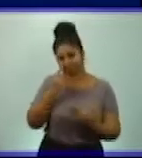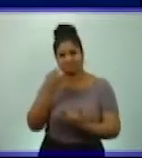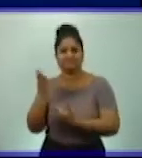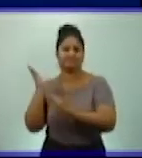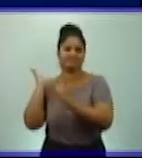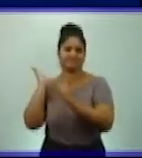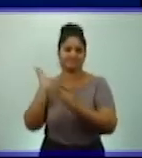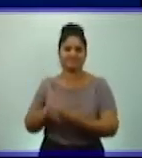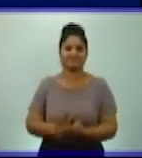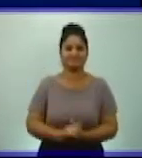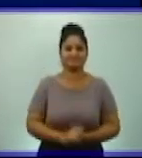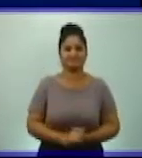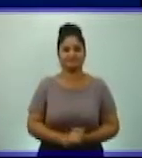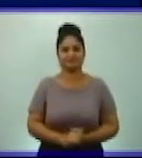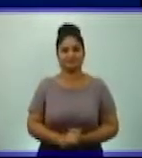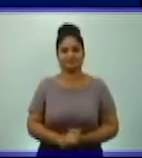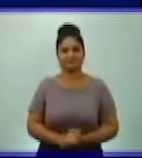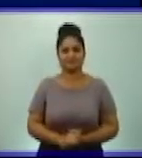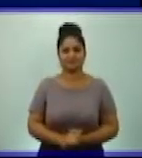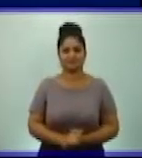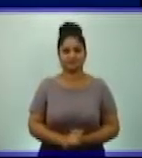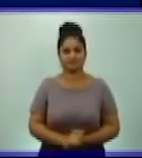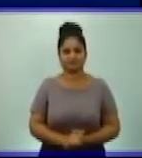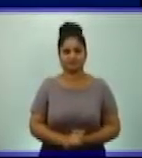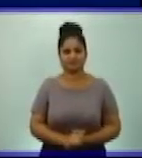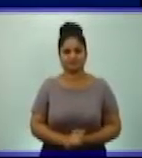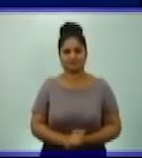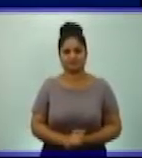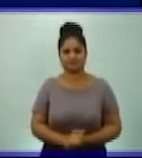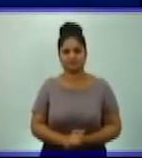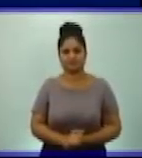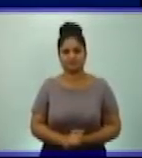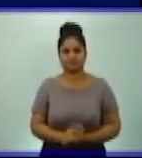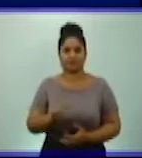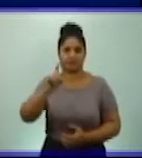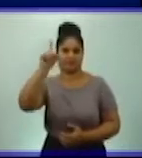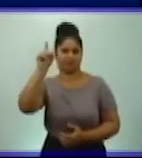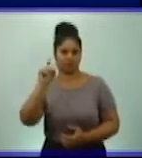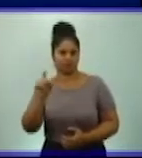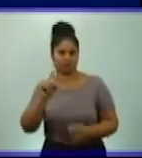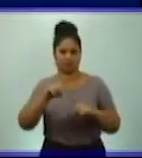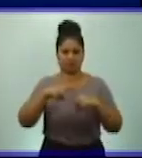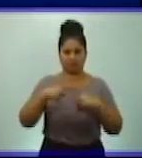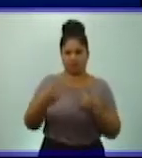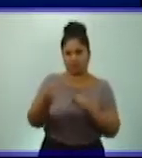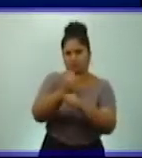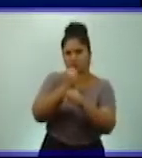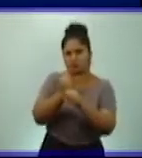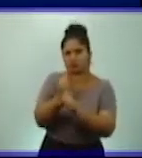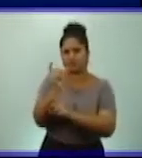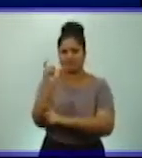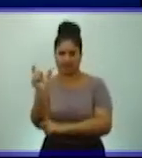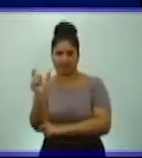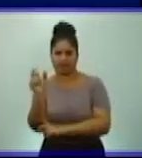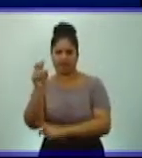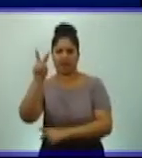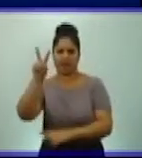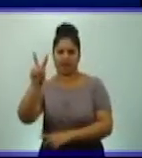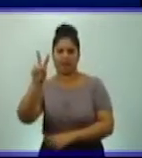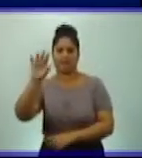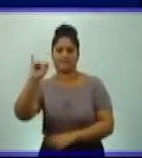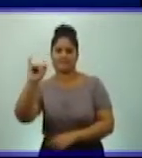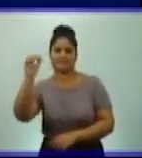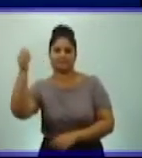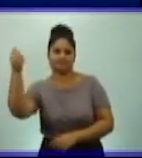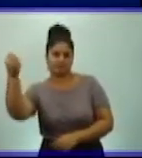Entonces, ¿por qué utiliza la palabra vía y no veía? Miran el verso.